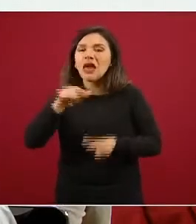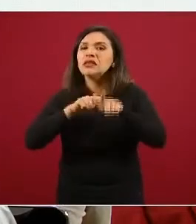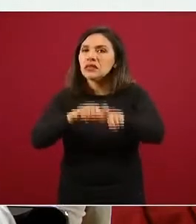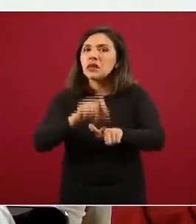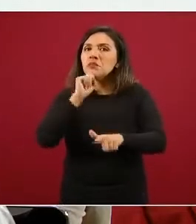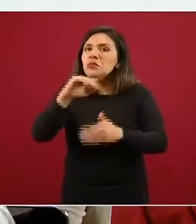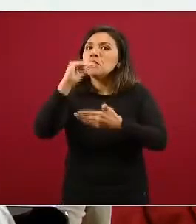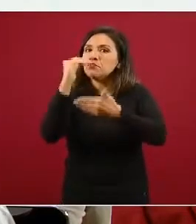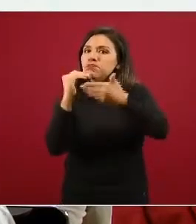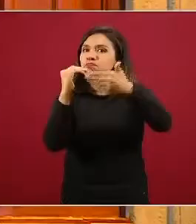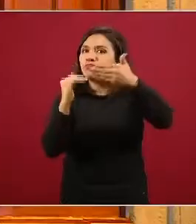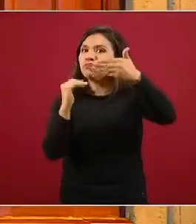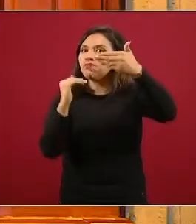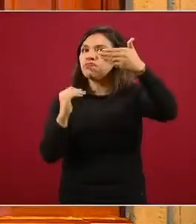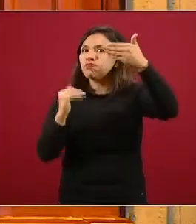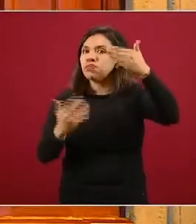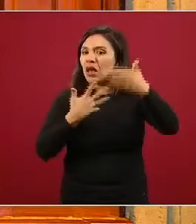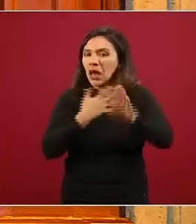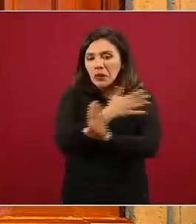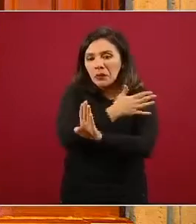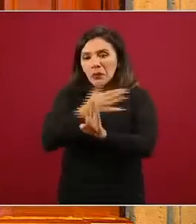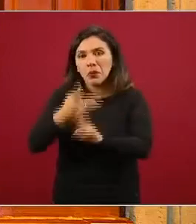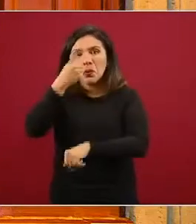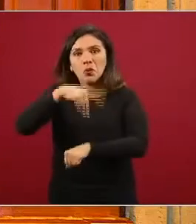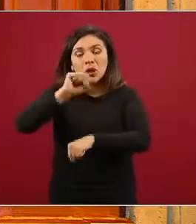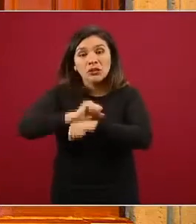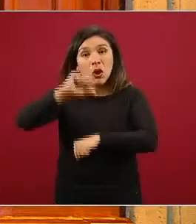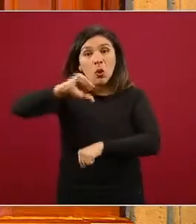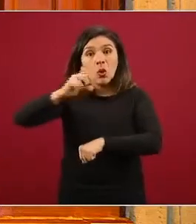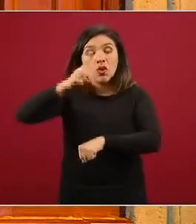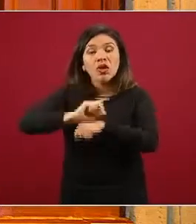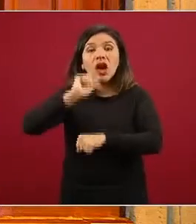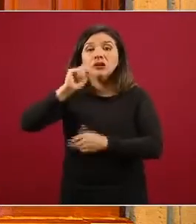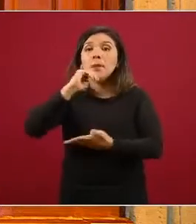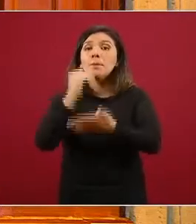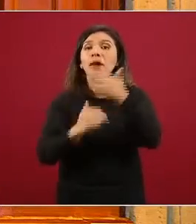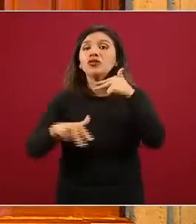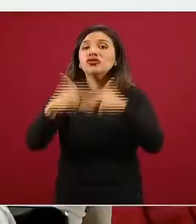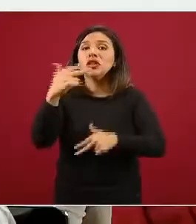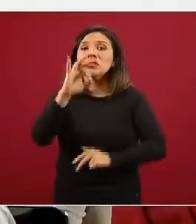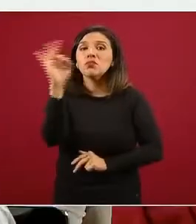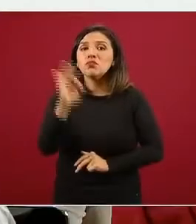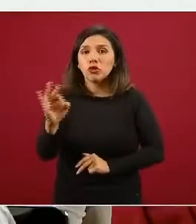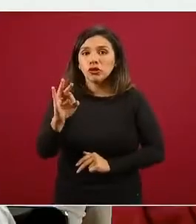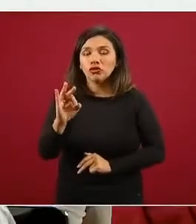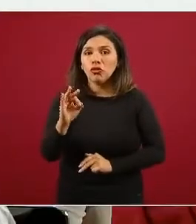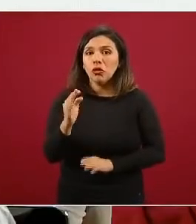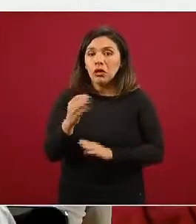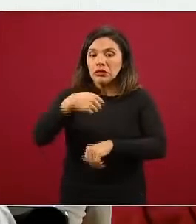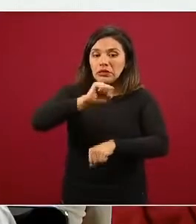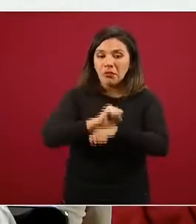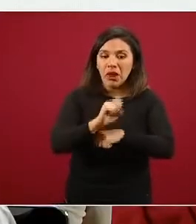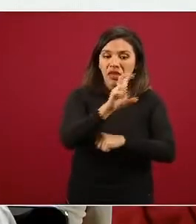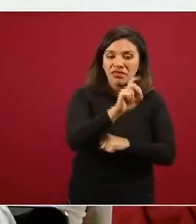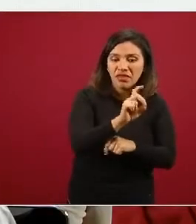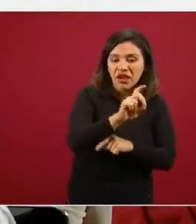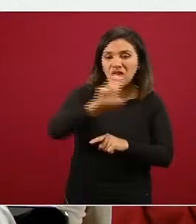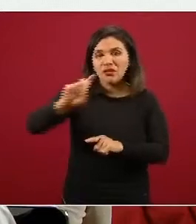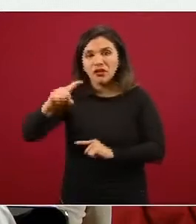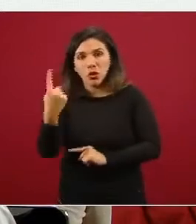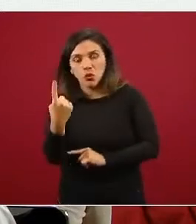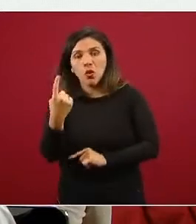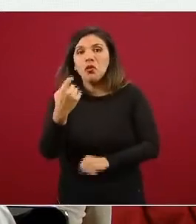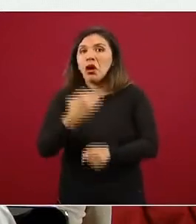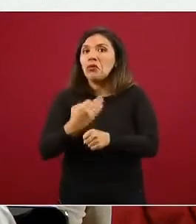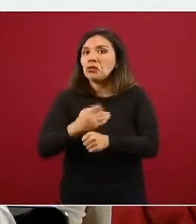esta reducción que hemos tenido durante toda la semana. El día de hoy es de menos 13% entre la semana 30 y 31 y